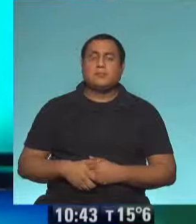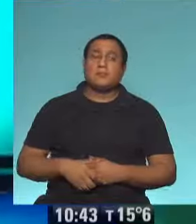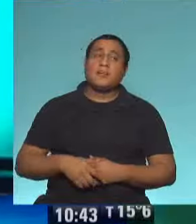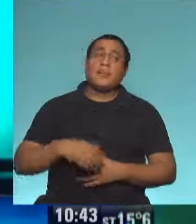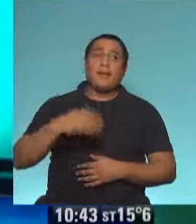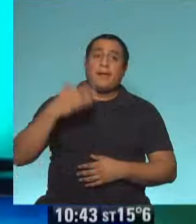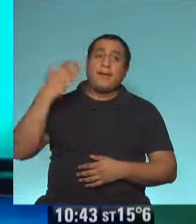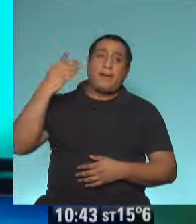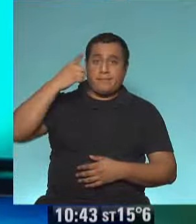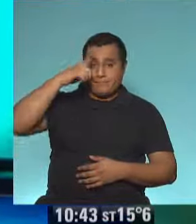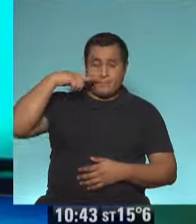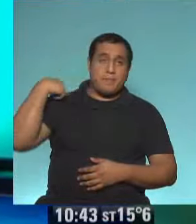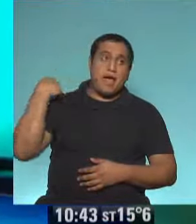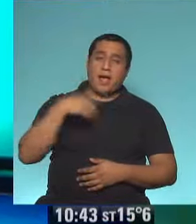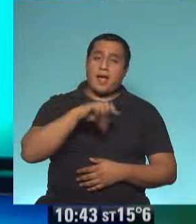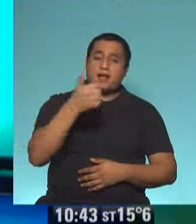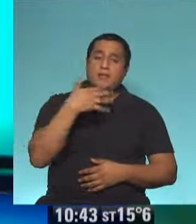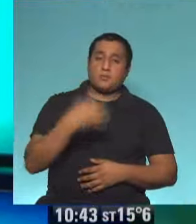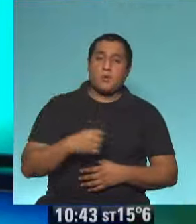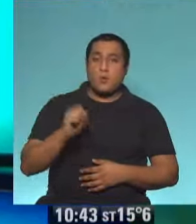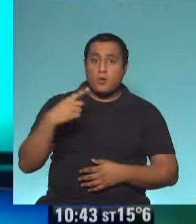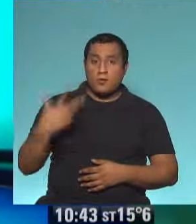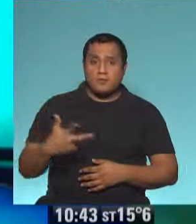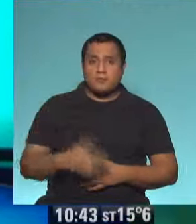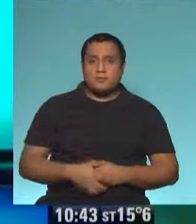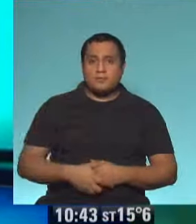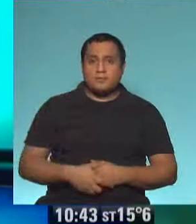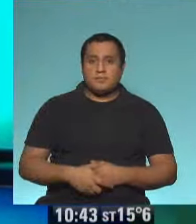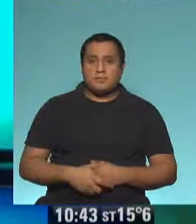Gana Maga, como siempre. A la una, a las dos y a las tres. ¡Ja!